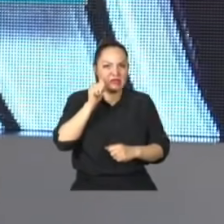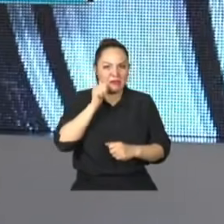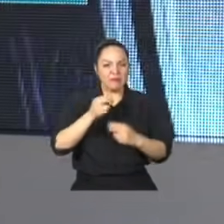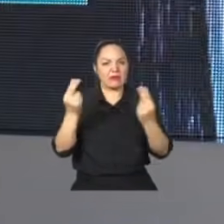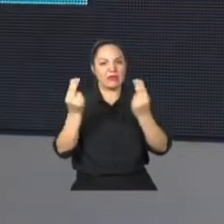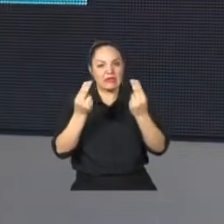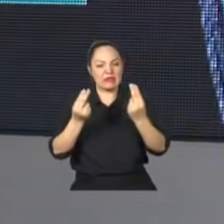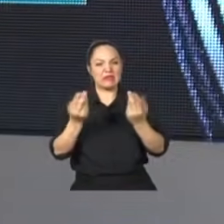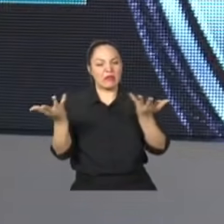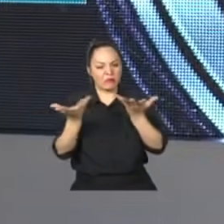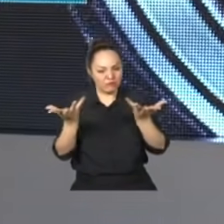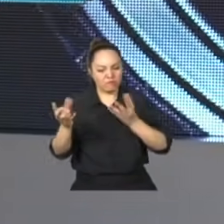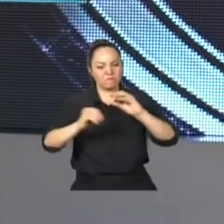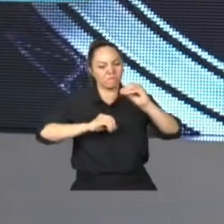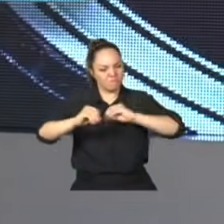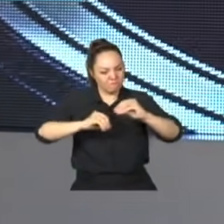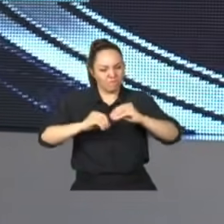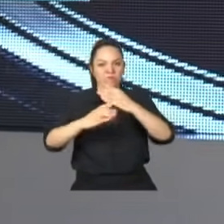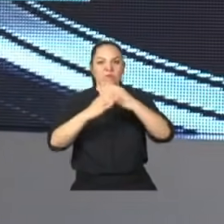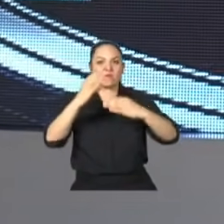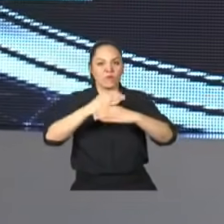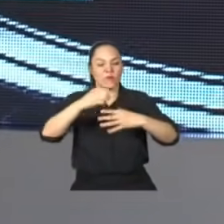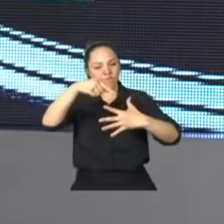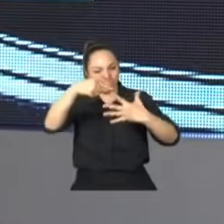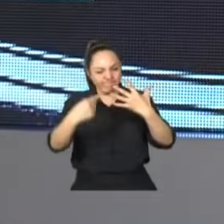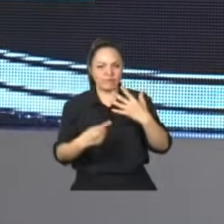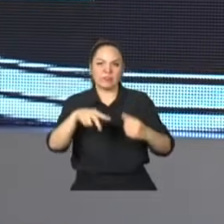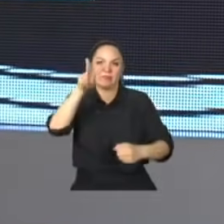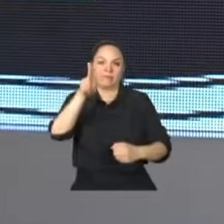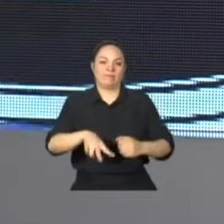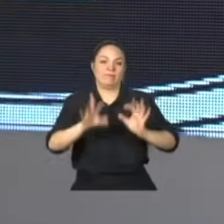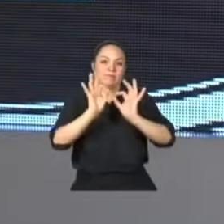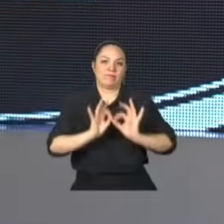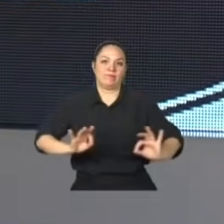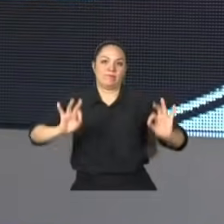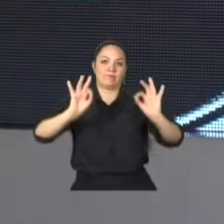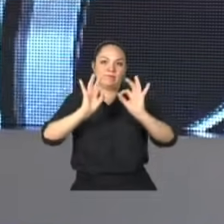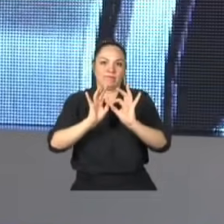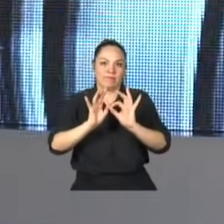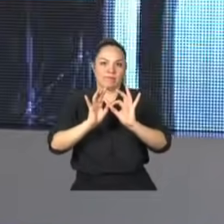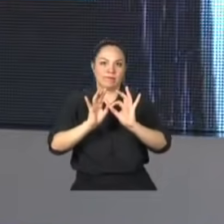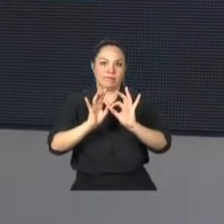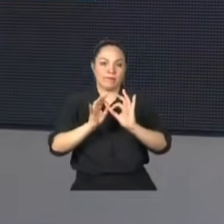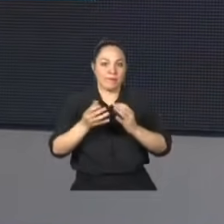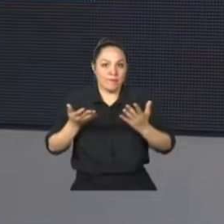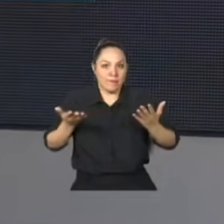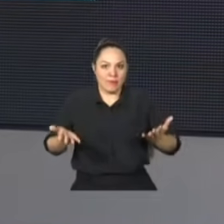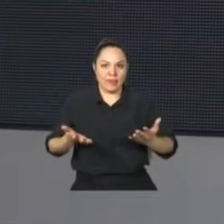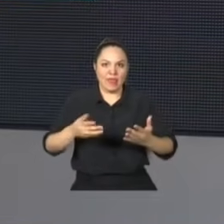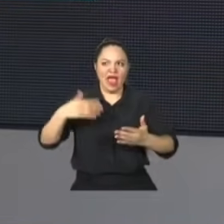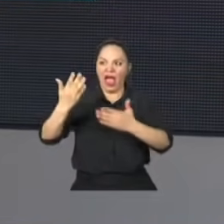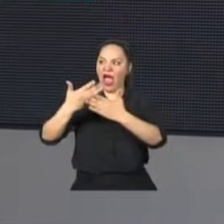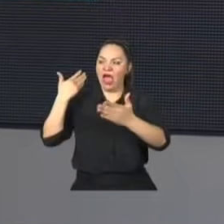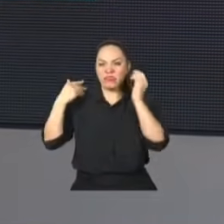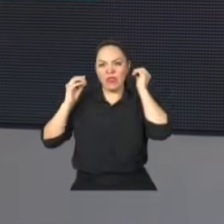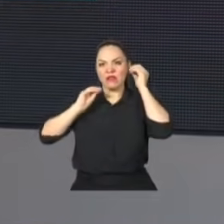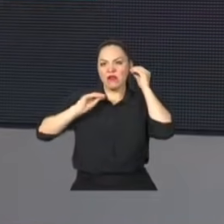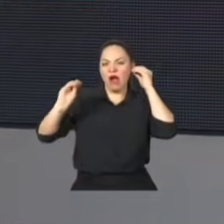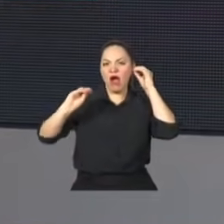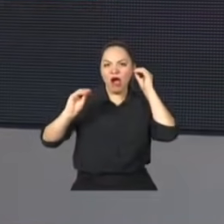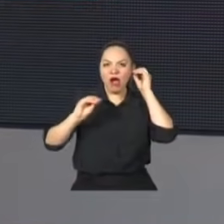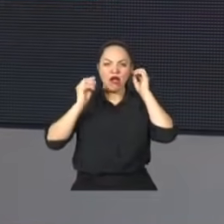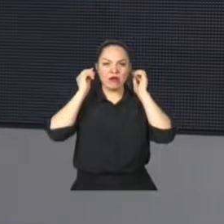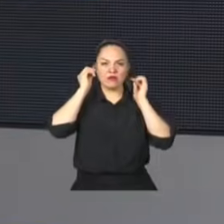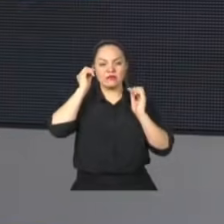a la obra en las cosas que realmente importan, que no se han tomado en cuenta por mucho tiempo. Quiero escucharte.